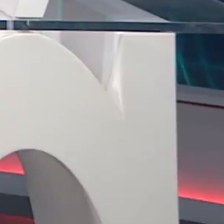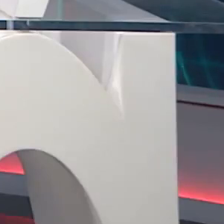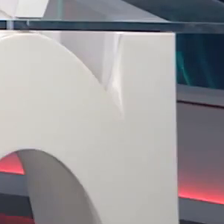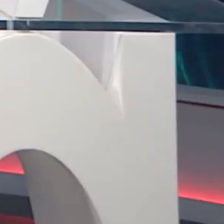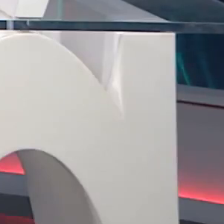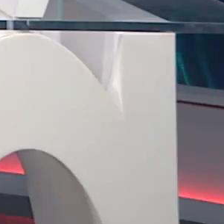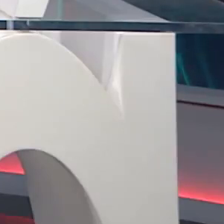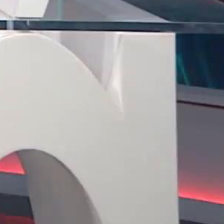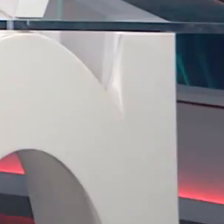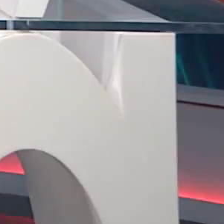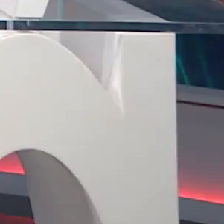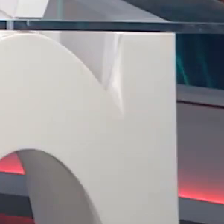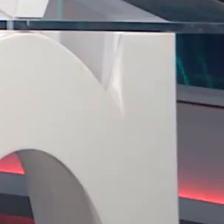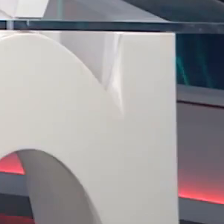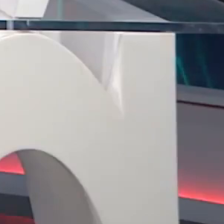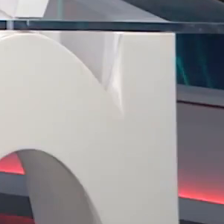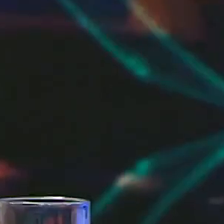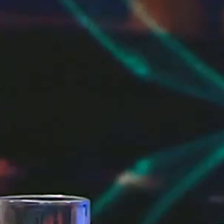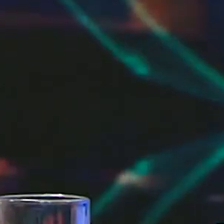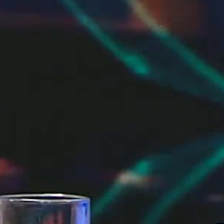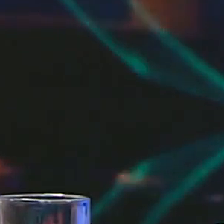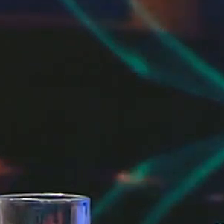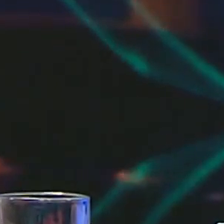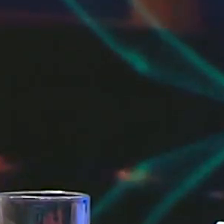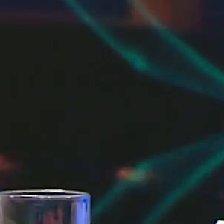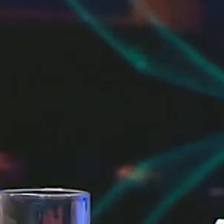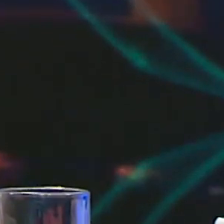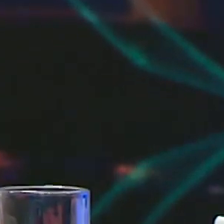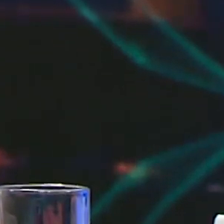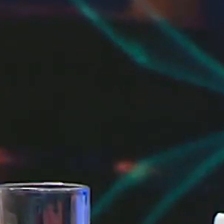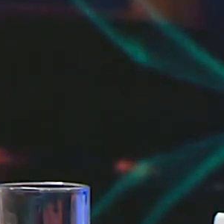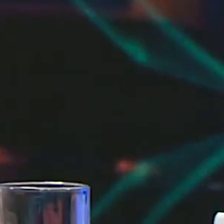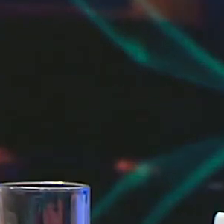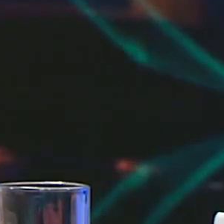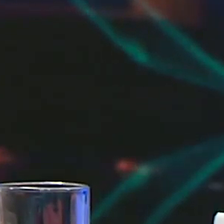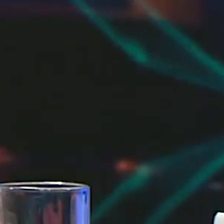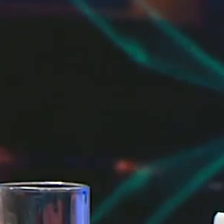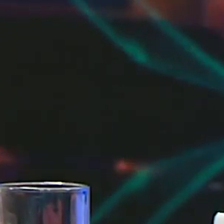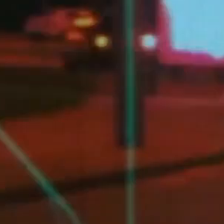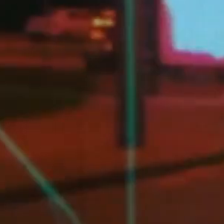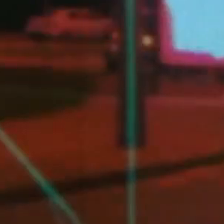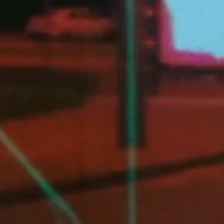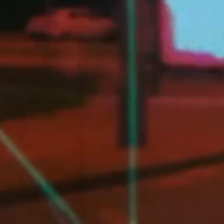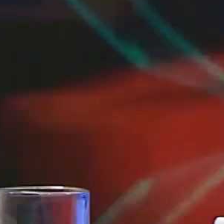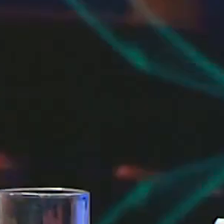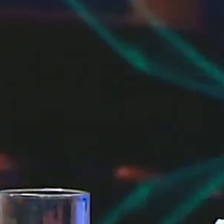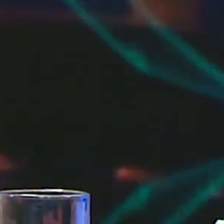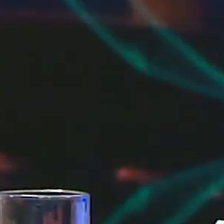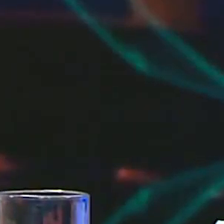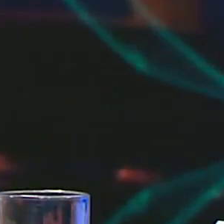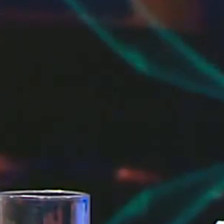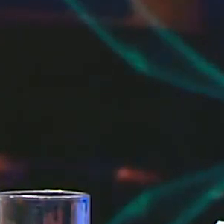un show divino en el Sodre, un espectáculo que se llamó Milonga. Mundo Milonga. Mundo Milonga,